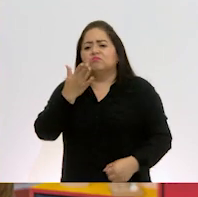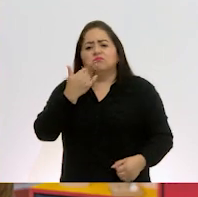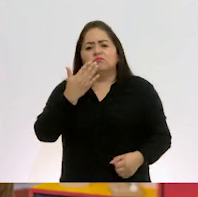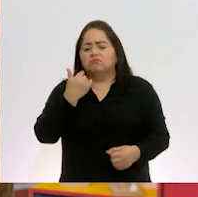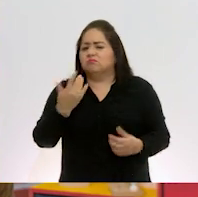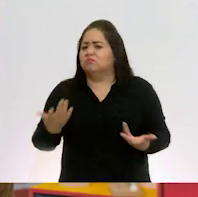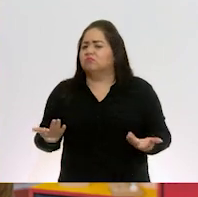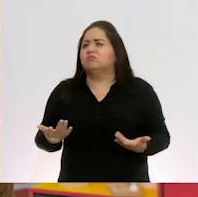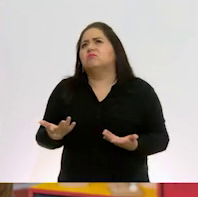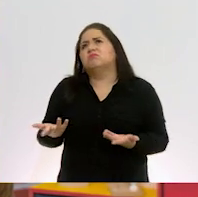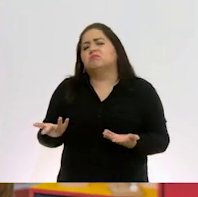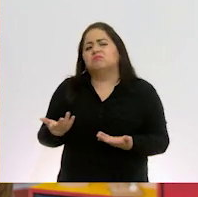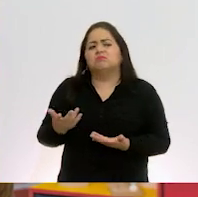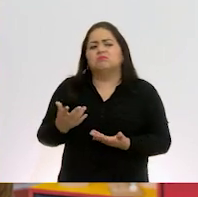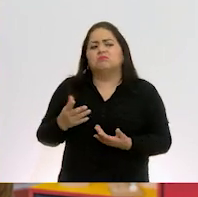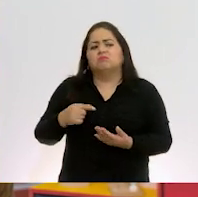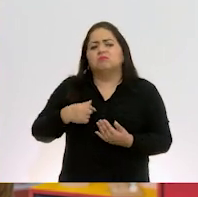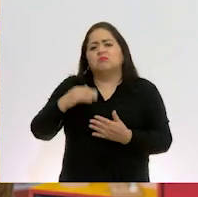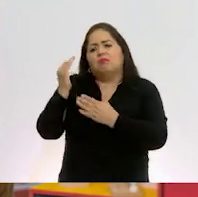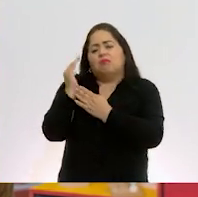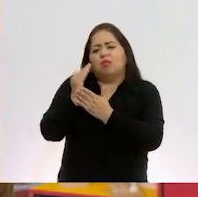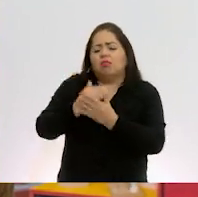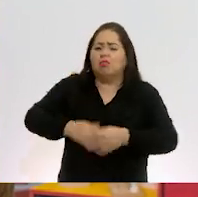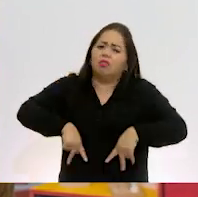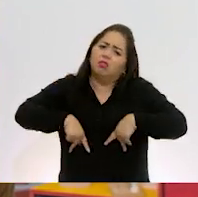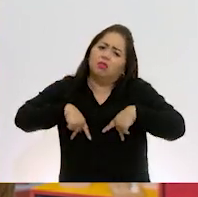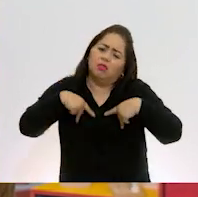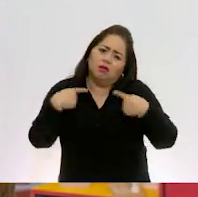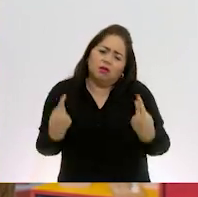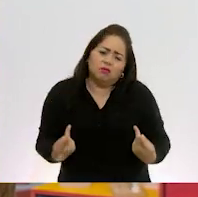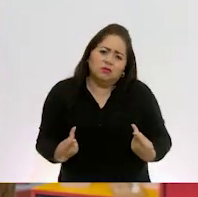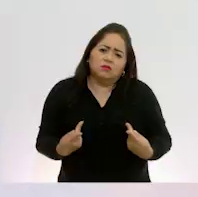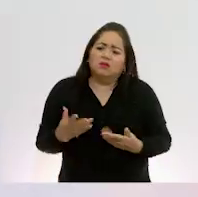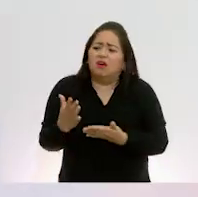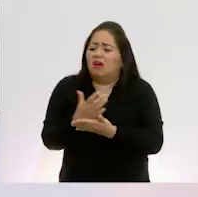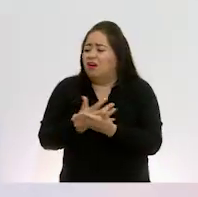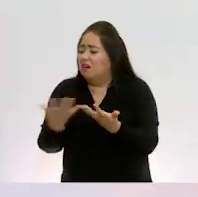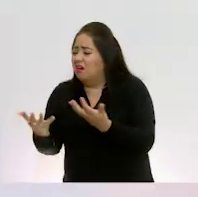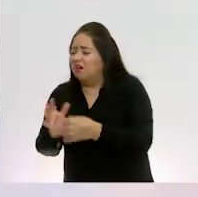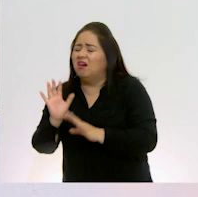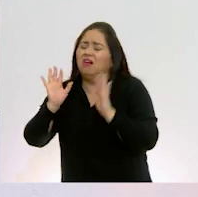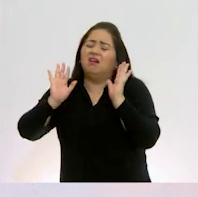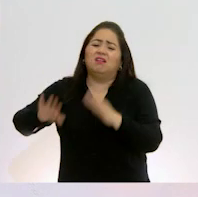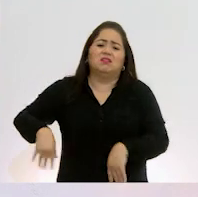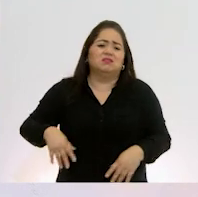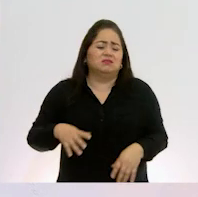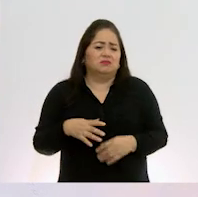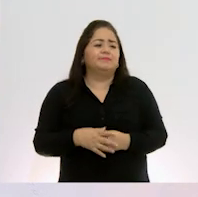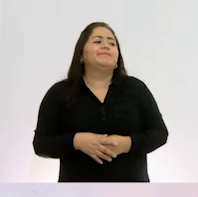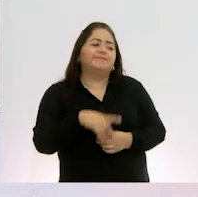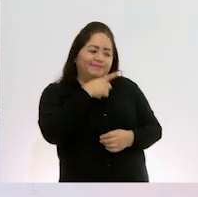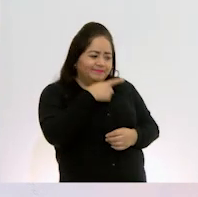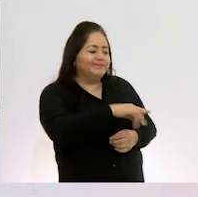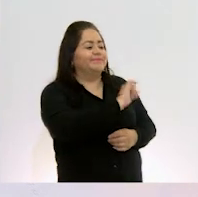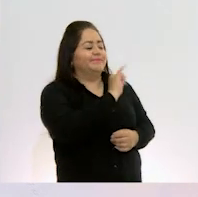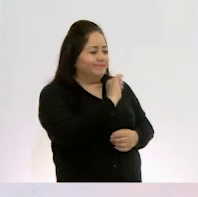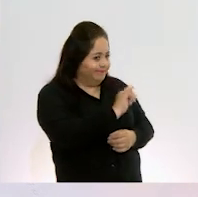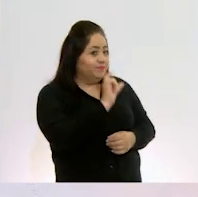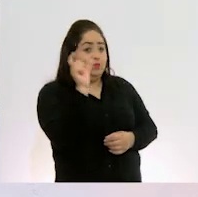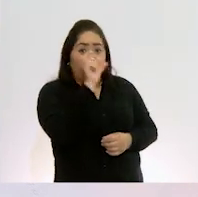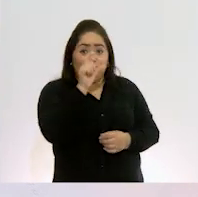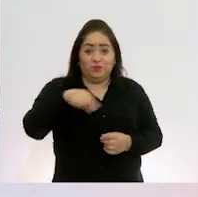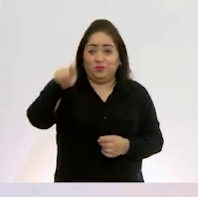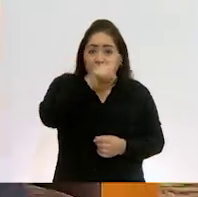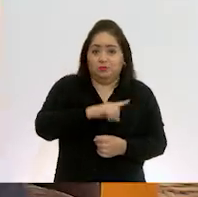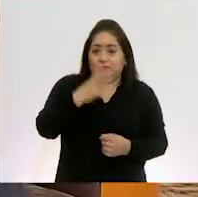Que me bajo como débil y sin ganas de hacer nada. Sí, definitivamente cuando